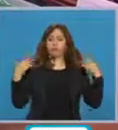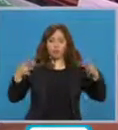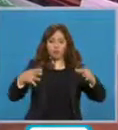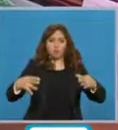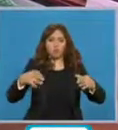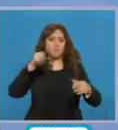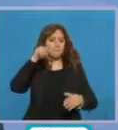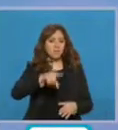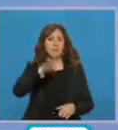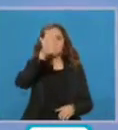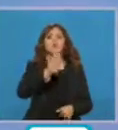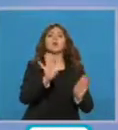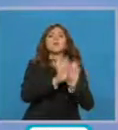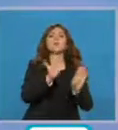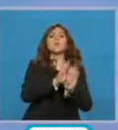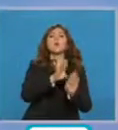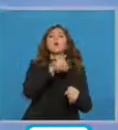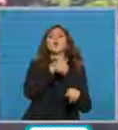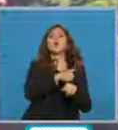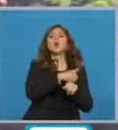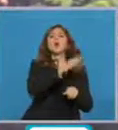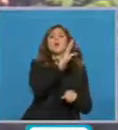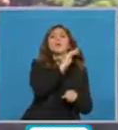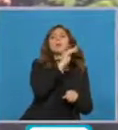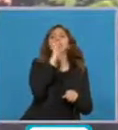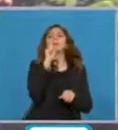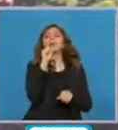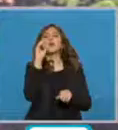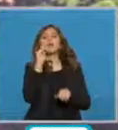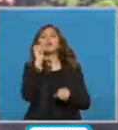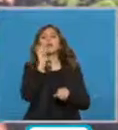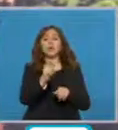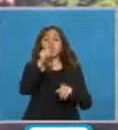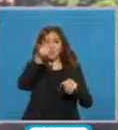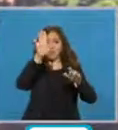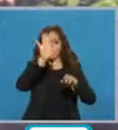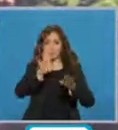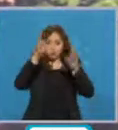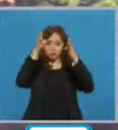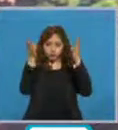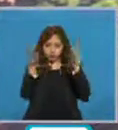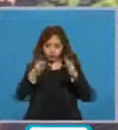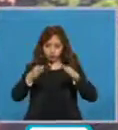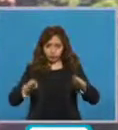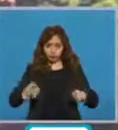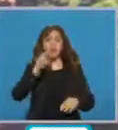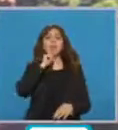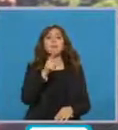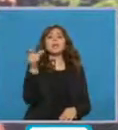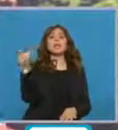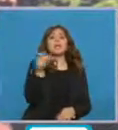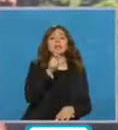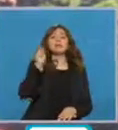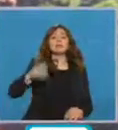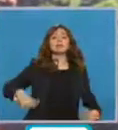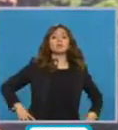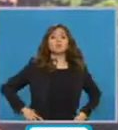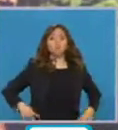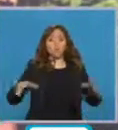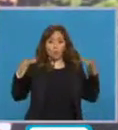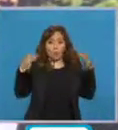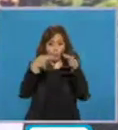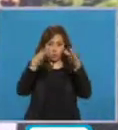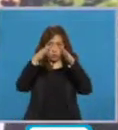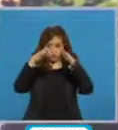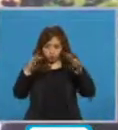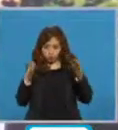60. Es 90, 60, 90. Un cuerpo 8 es un cuerpo con muchas ¿no? curvas Claro. y el cuerpo X también tiene la cintura marcada, no tiene tantas curvas.